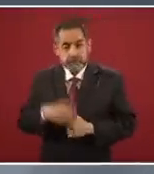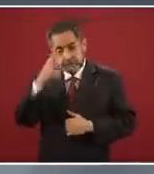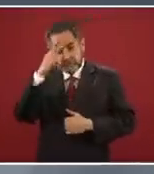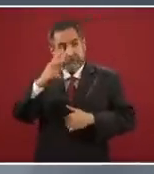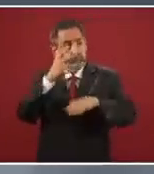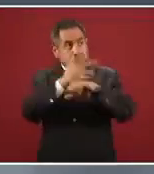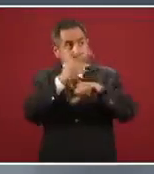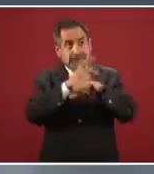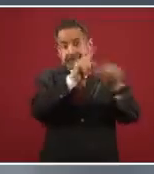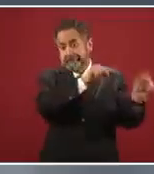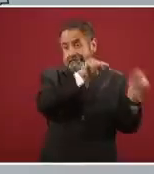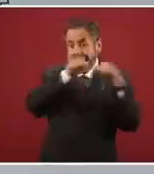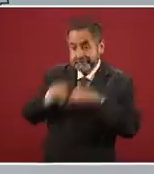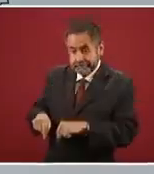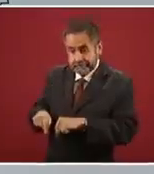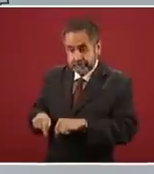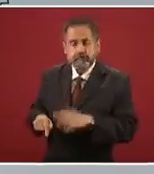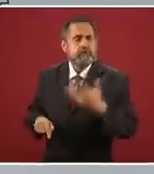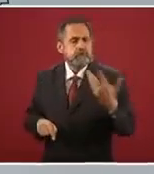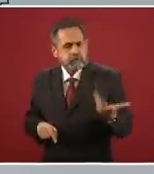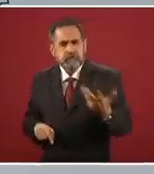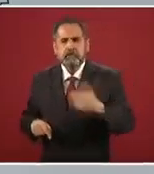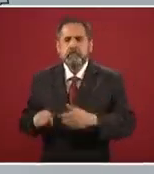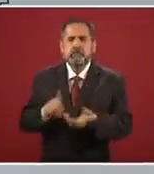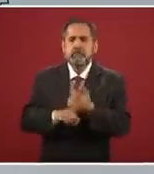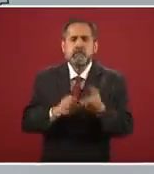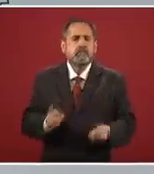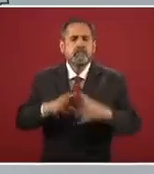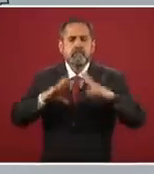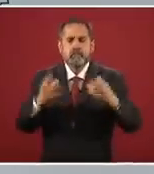Unidos durante 2019, México ha recibido a